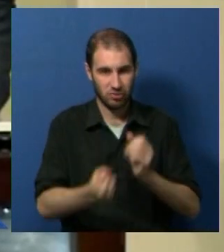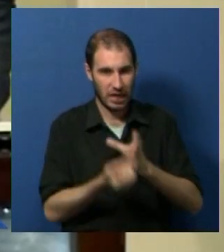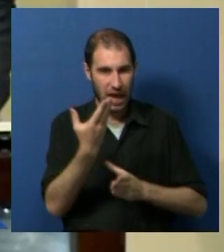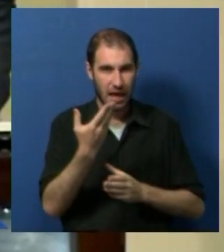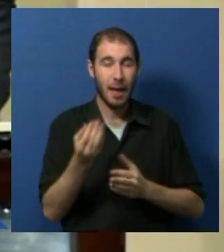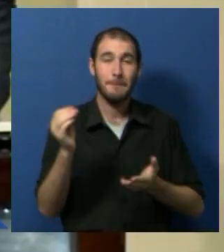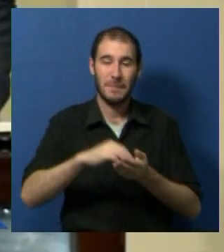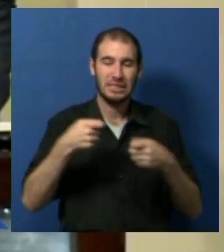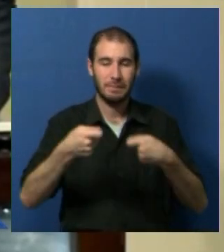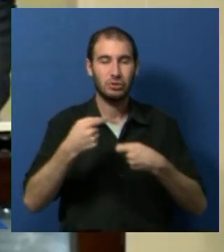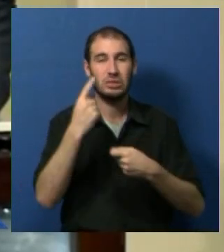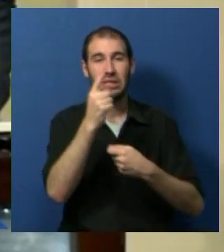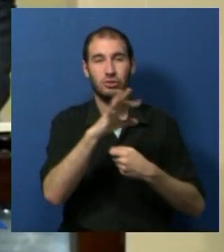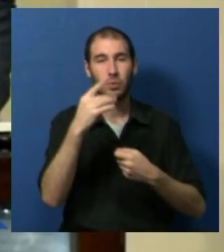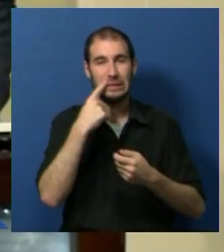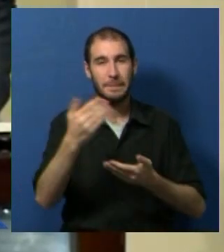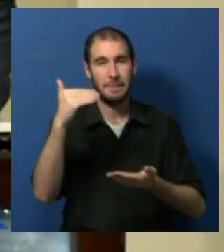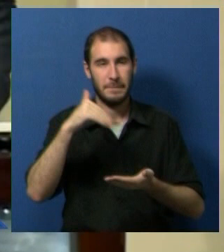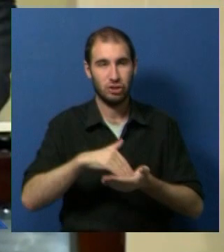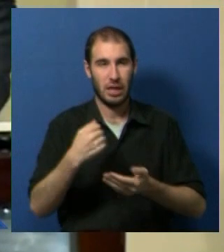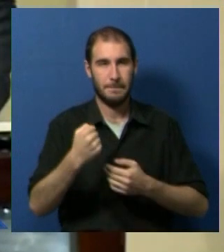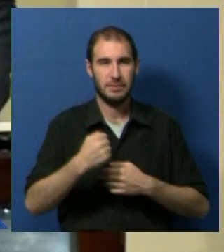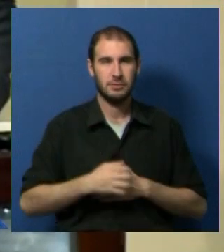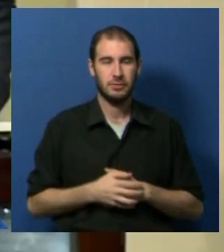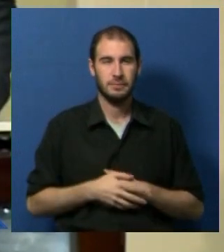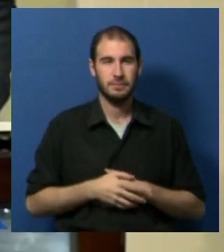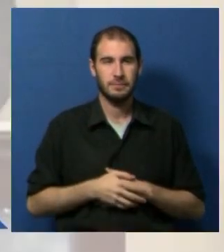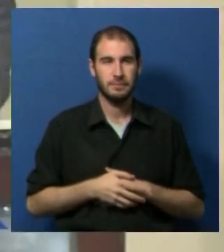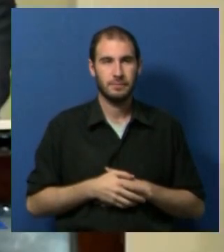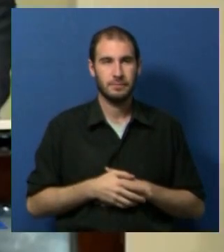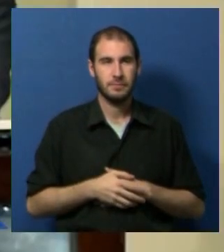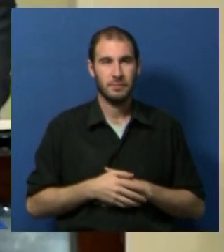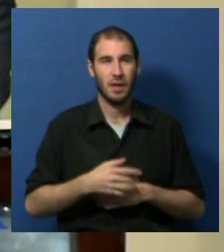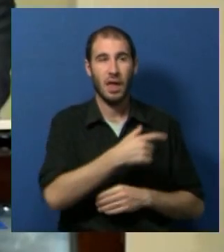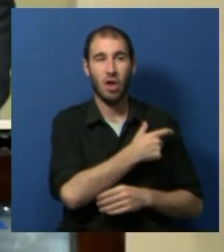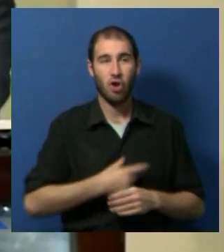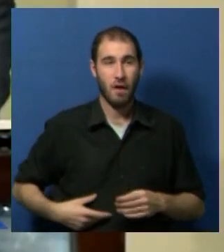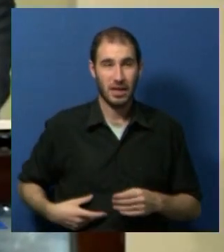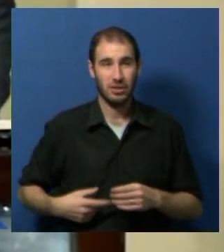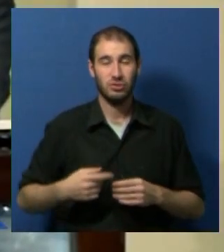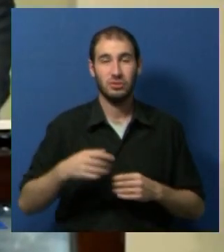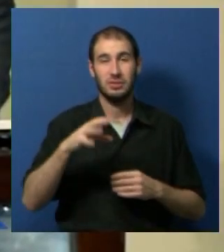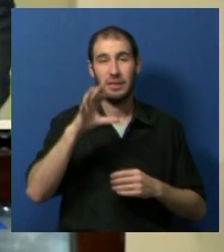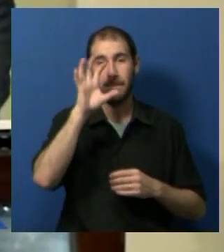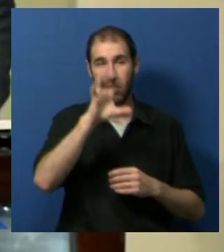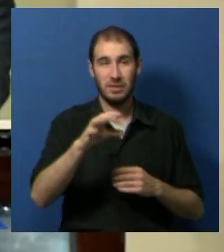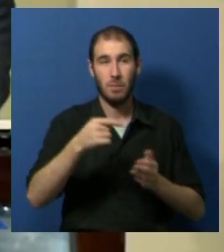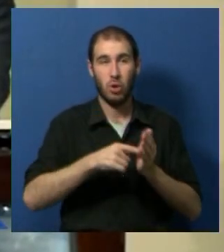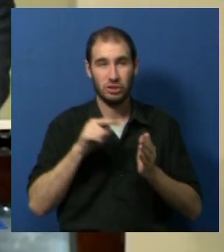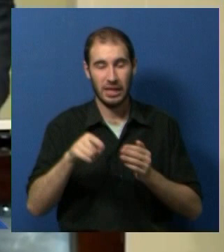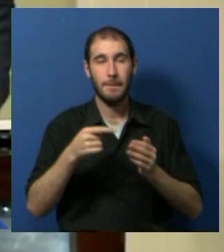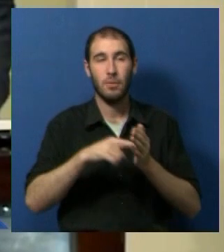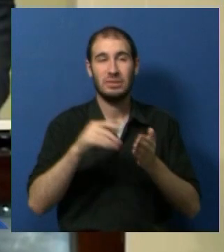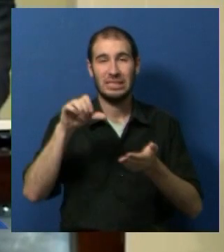y una inversión de 150.000 millones de pesos. Los gobiernos subnacionales, la provincia de Buenos Aires y la